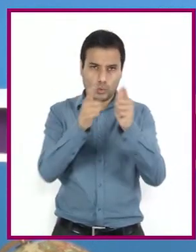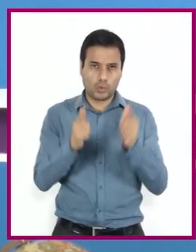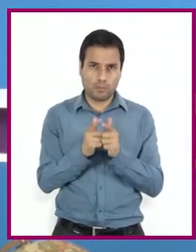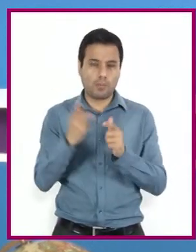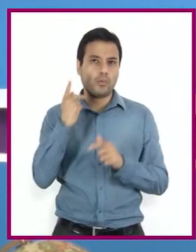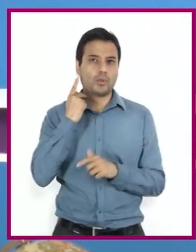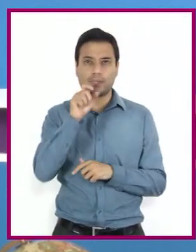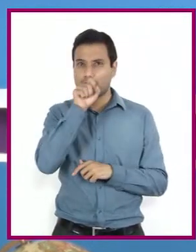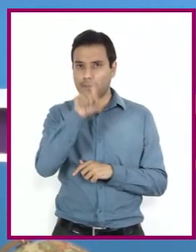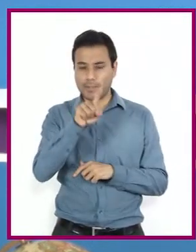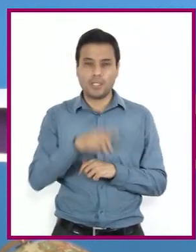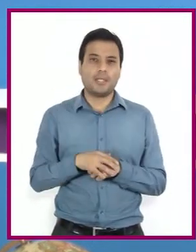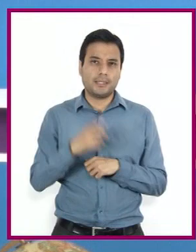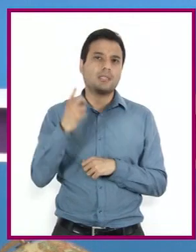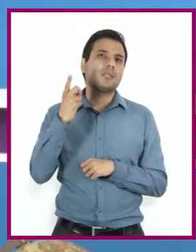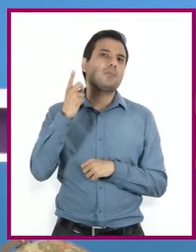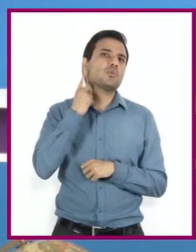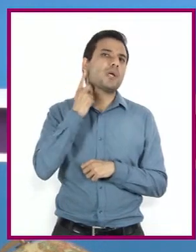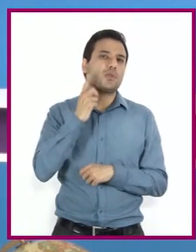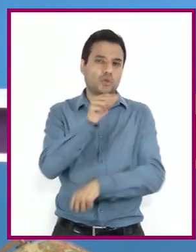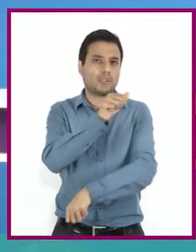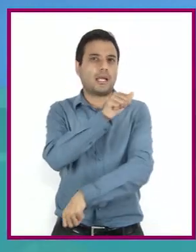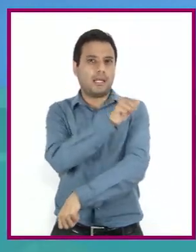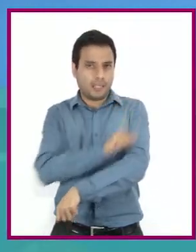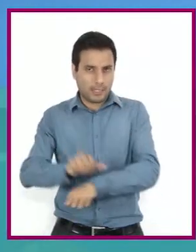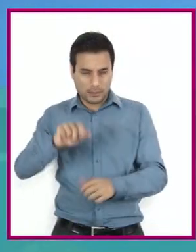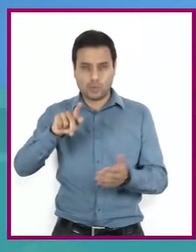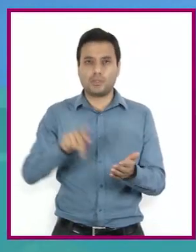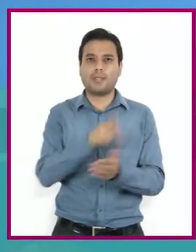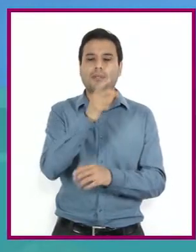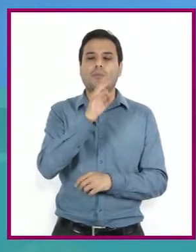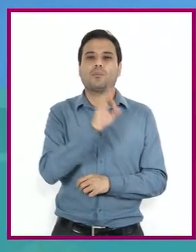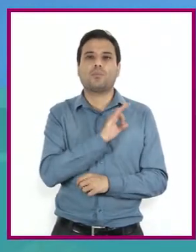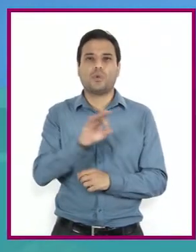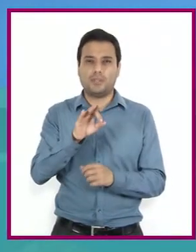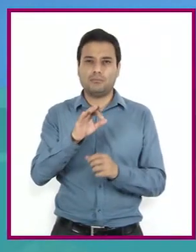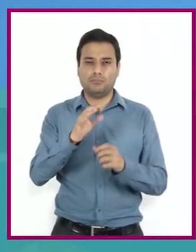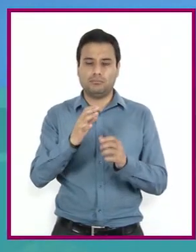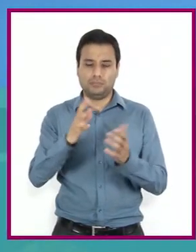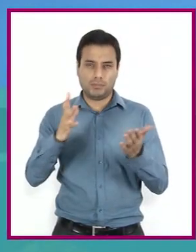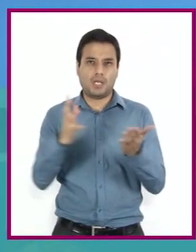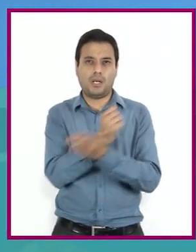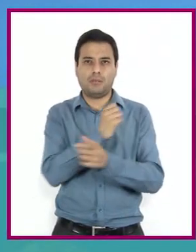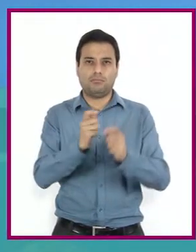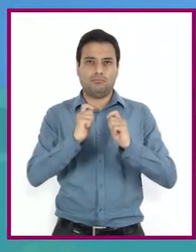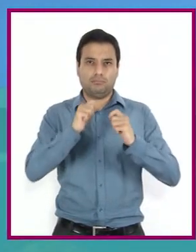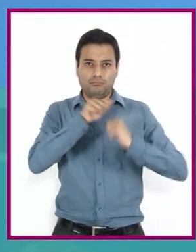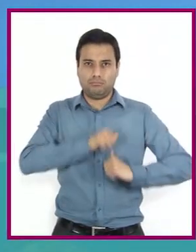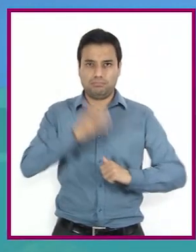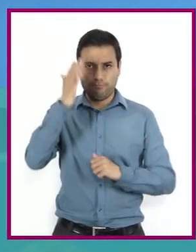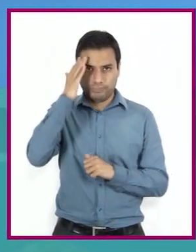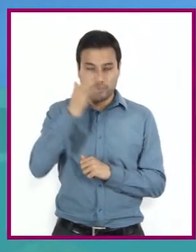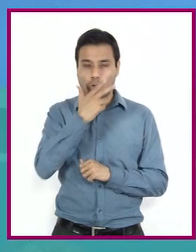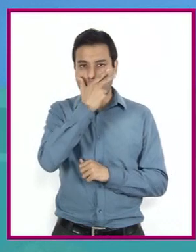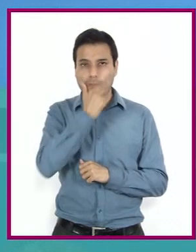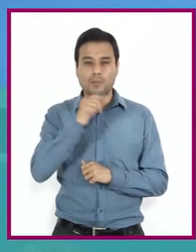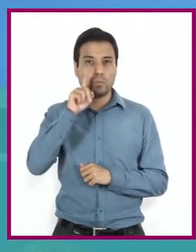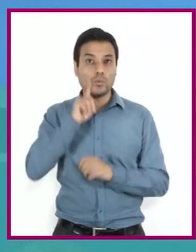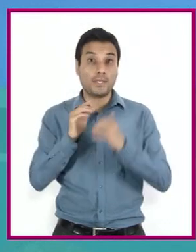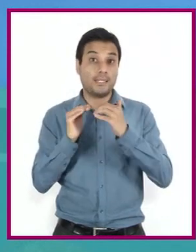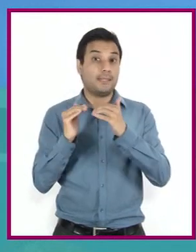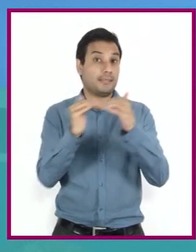reelección de diputados y alcaldes. Además, se fortalecía la equidad de género, las